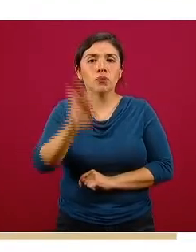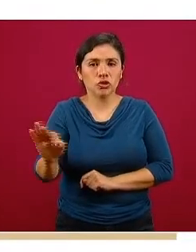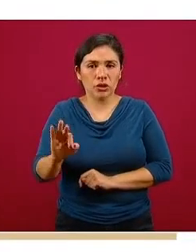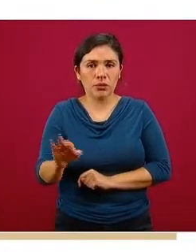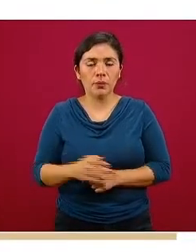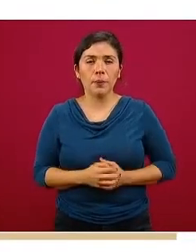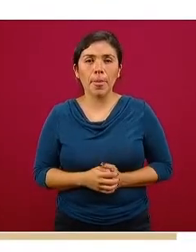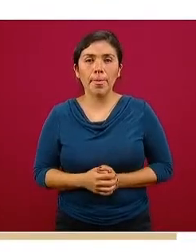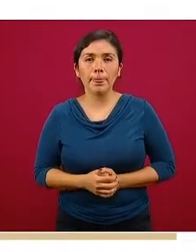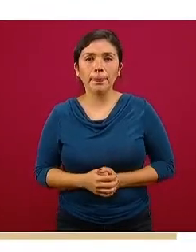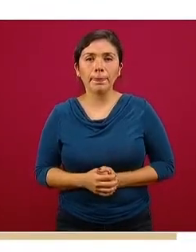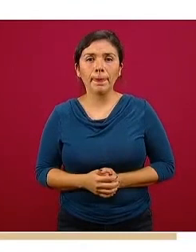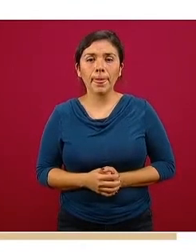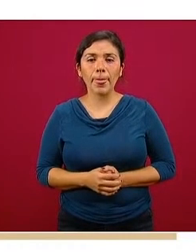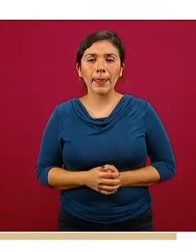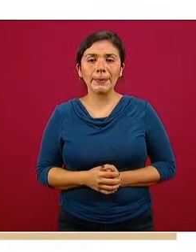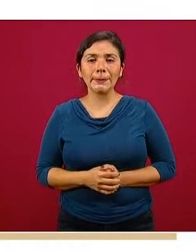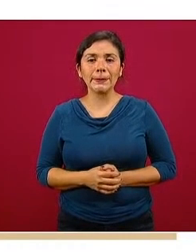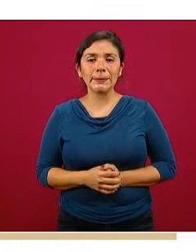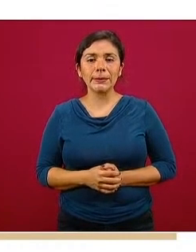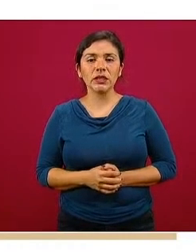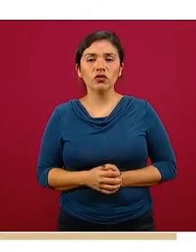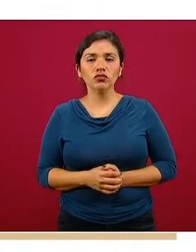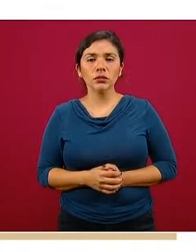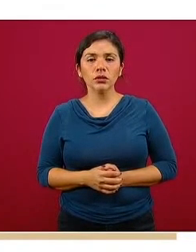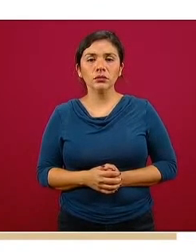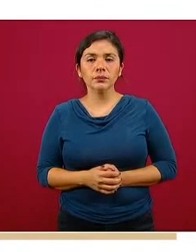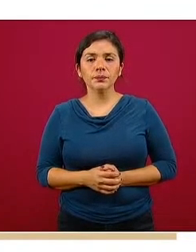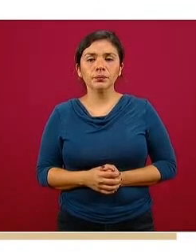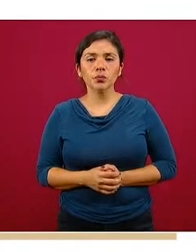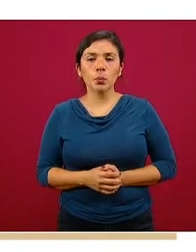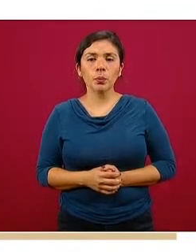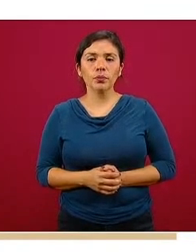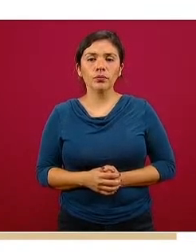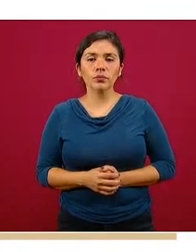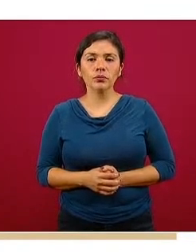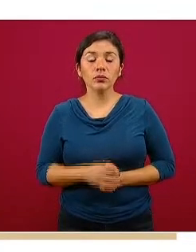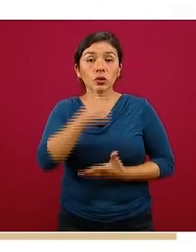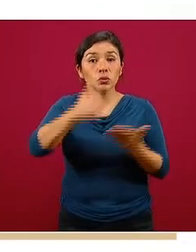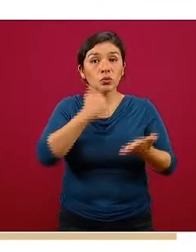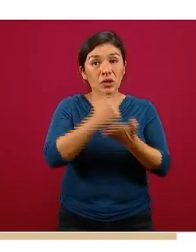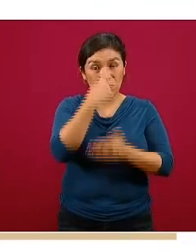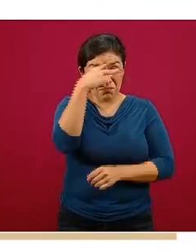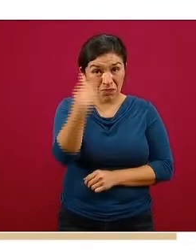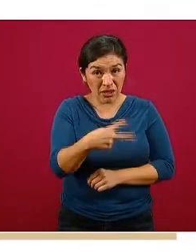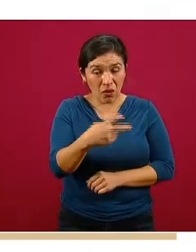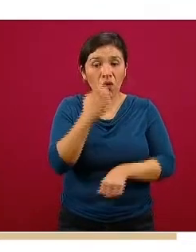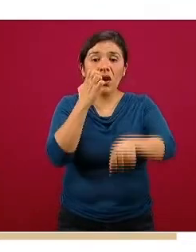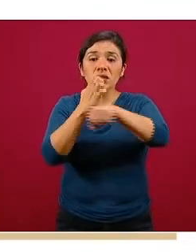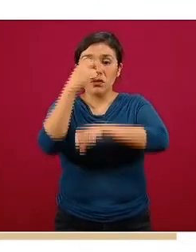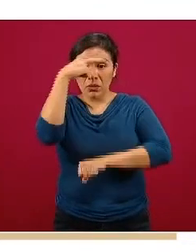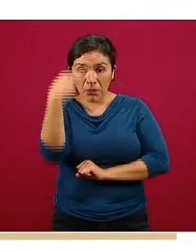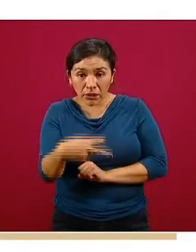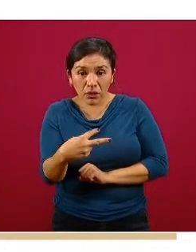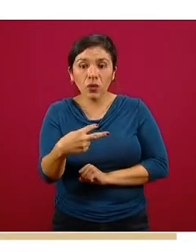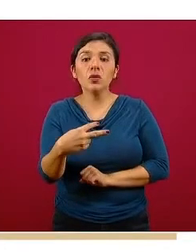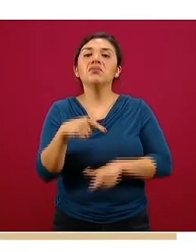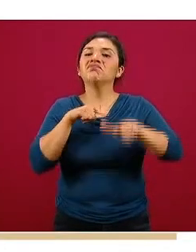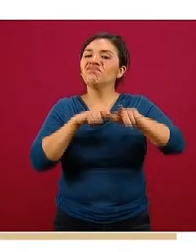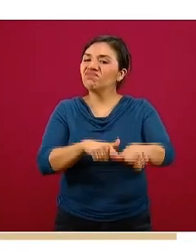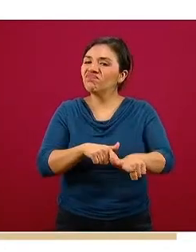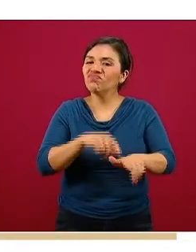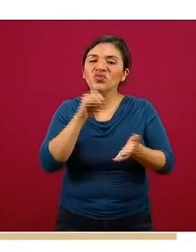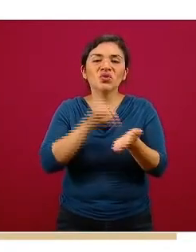las siguientes diapositivas cómo se distribuye esta carga nacional. Ciudad de México, Estado de México